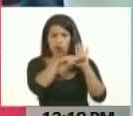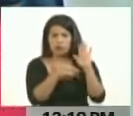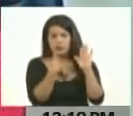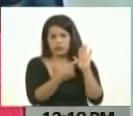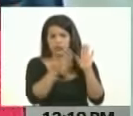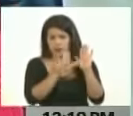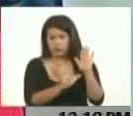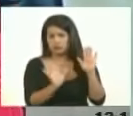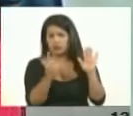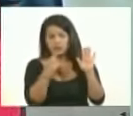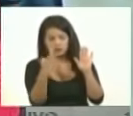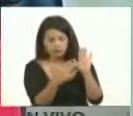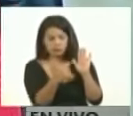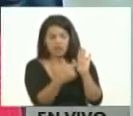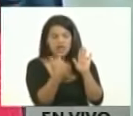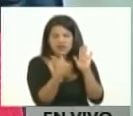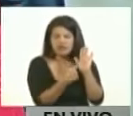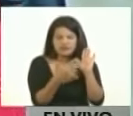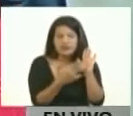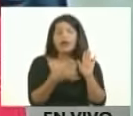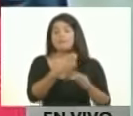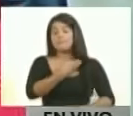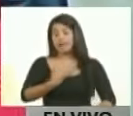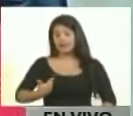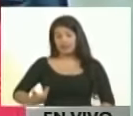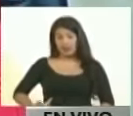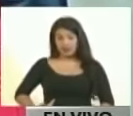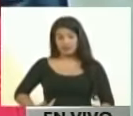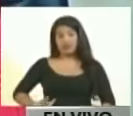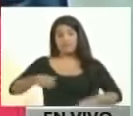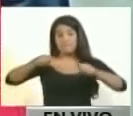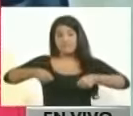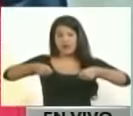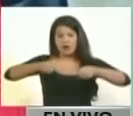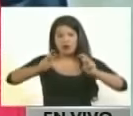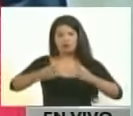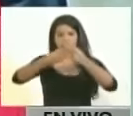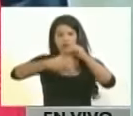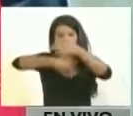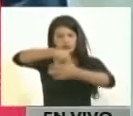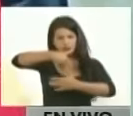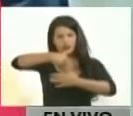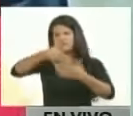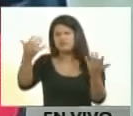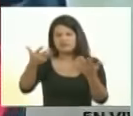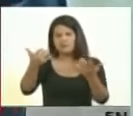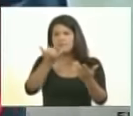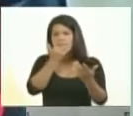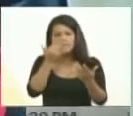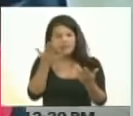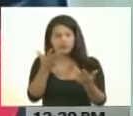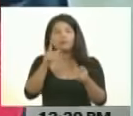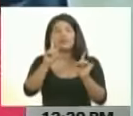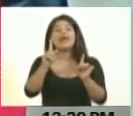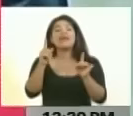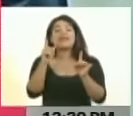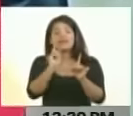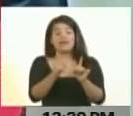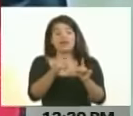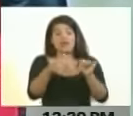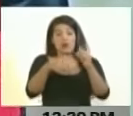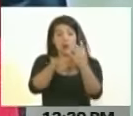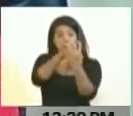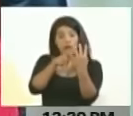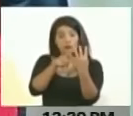que establece que las presidencias del Mercosur se ejercerán cada 6 meses mediante